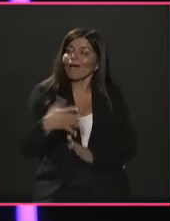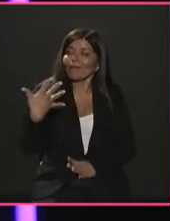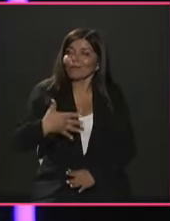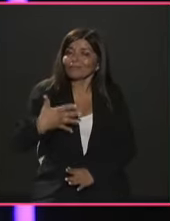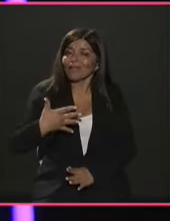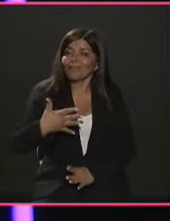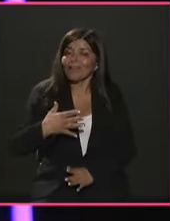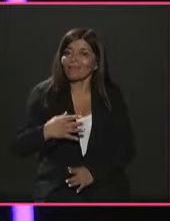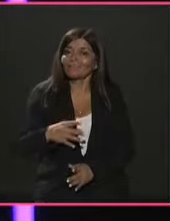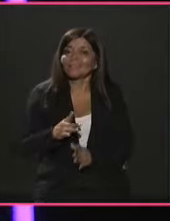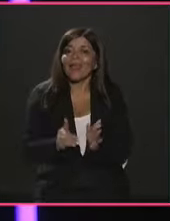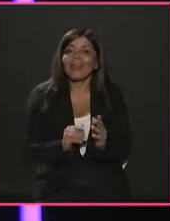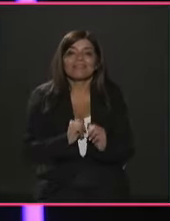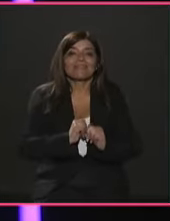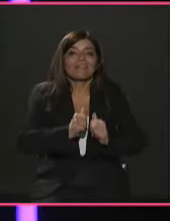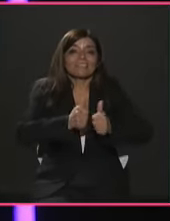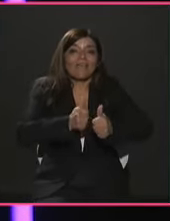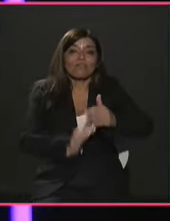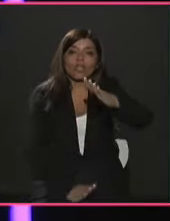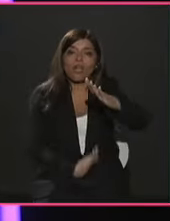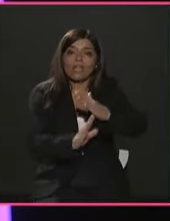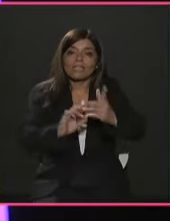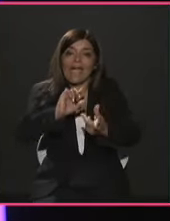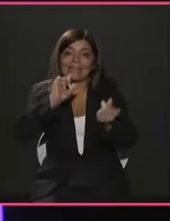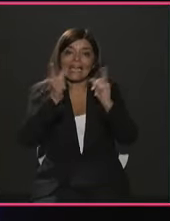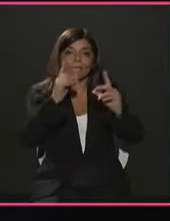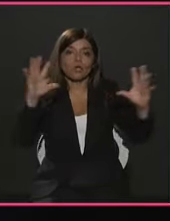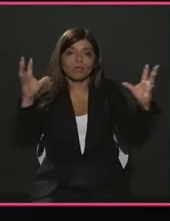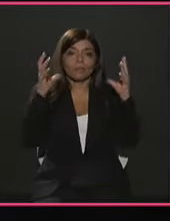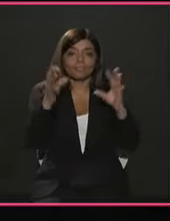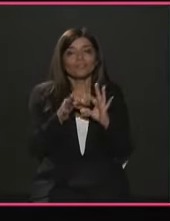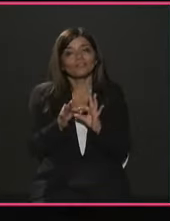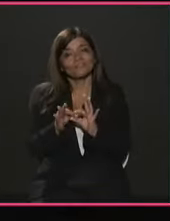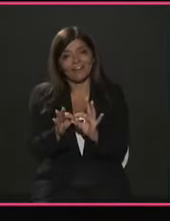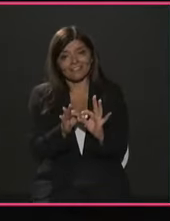que tenemos que es el desafío de frenar el cambio climático